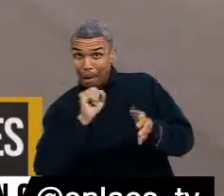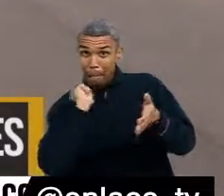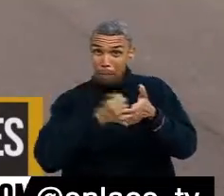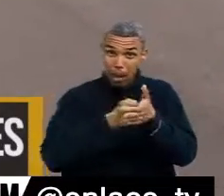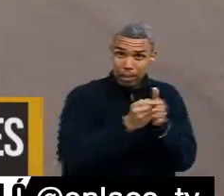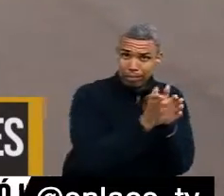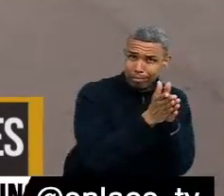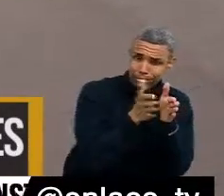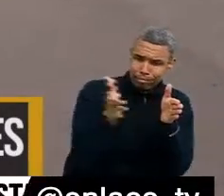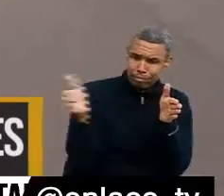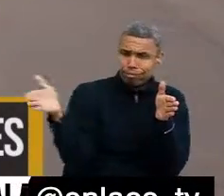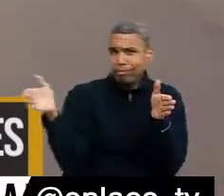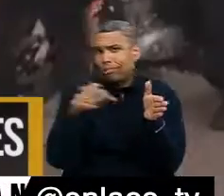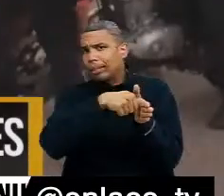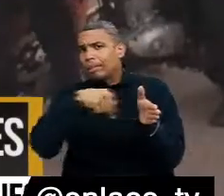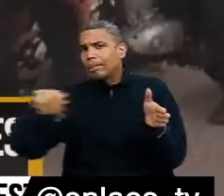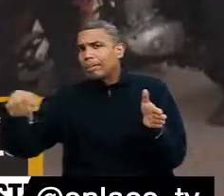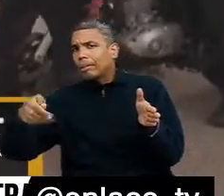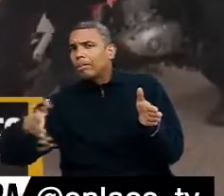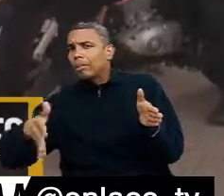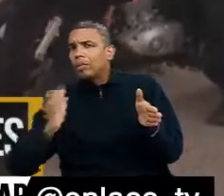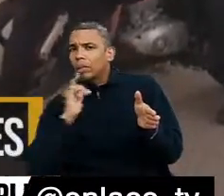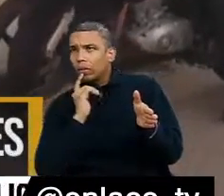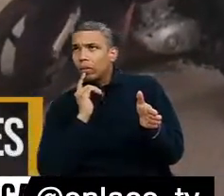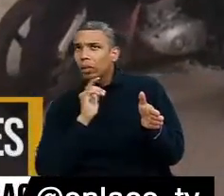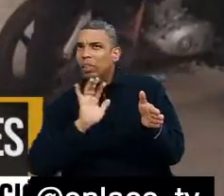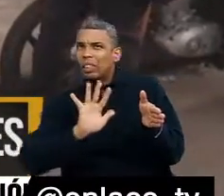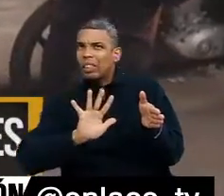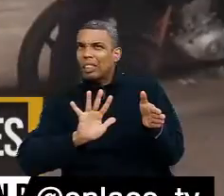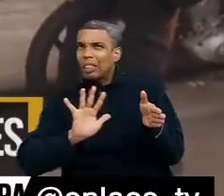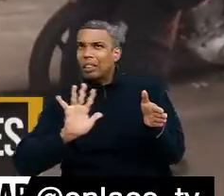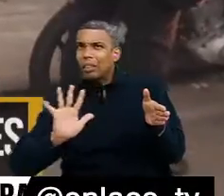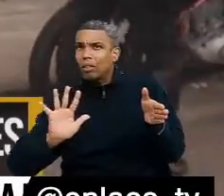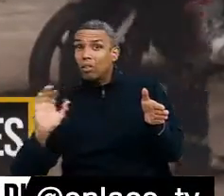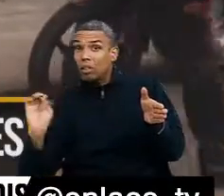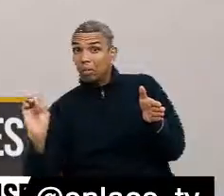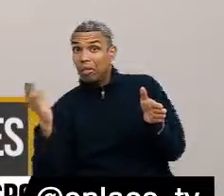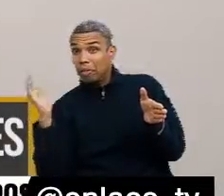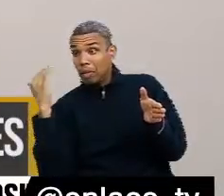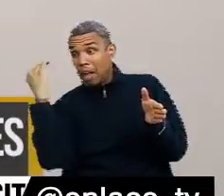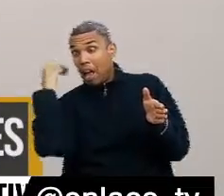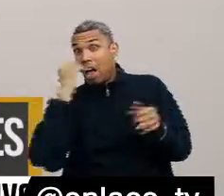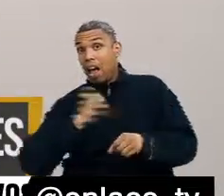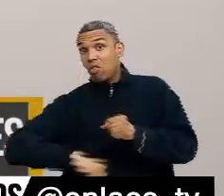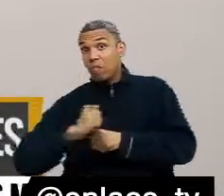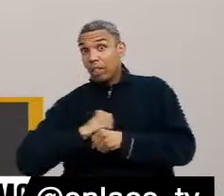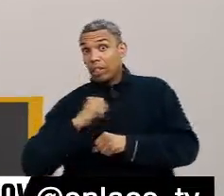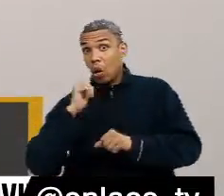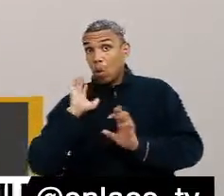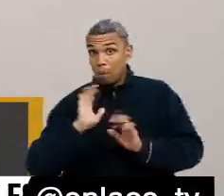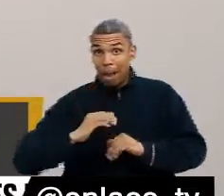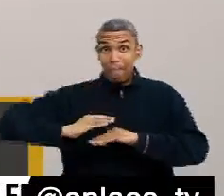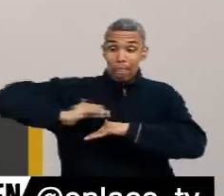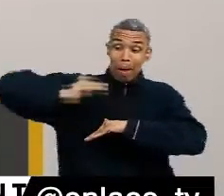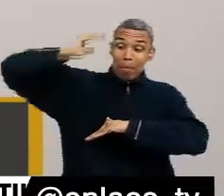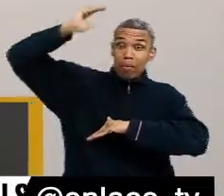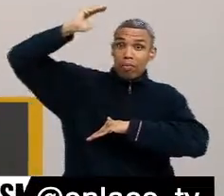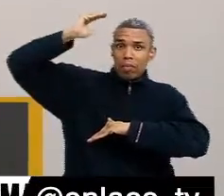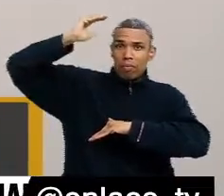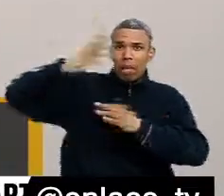año pasado, estábamos hablando de un promedio de 550, 600 accidentes. Entonces, hay una reducción bastante considerable.